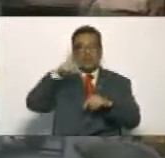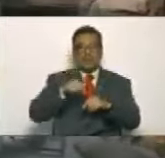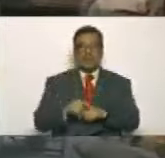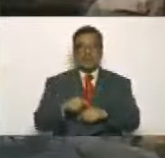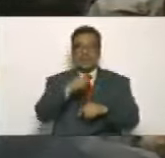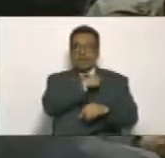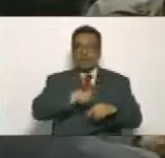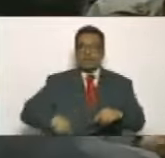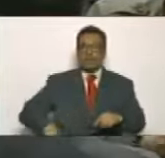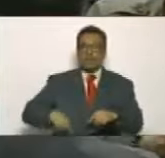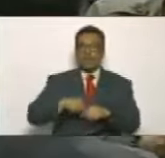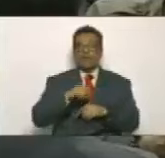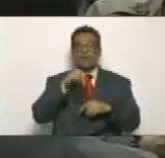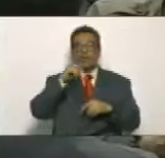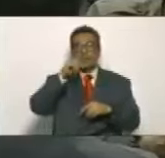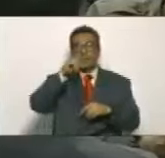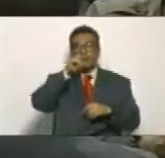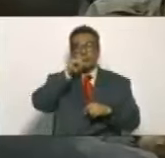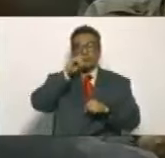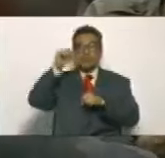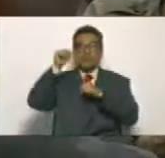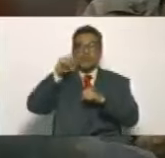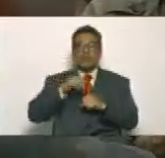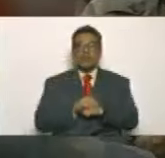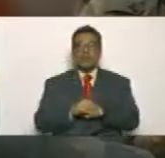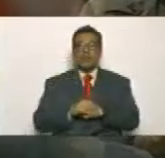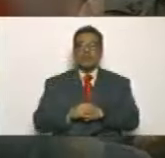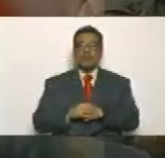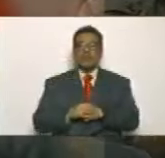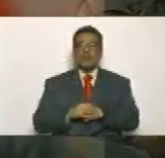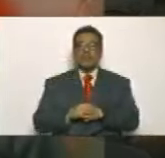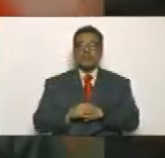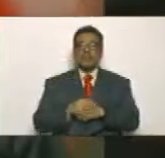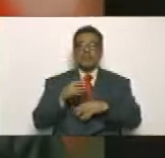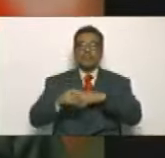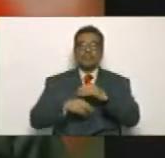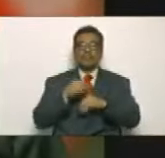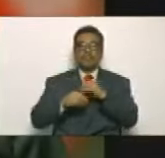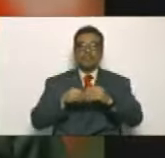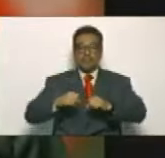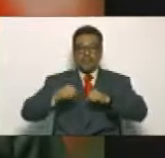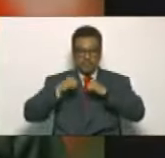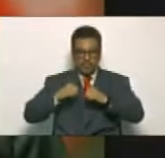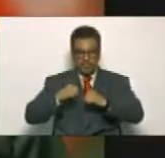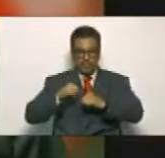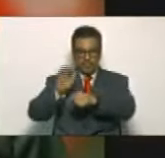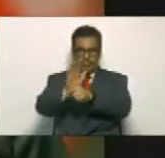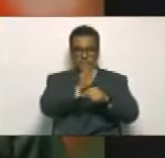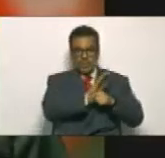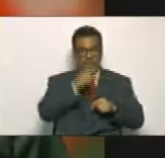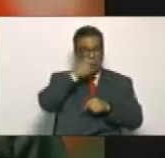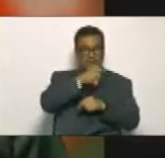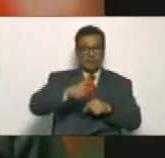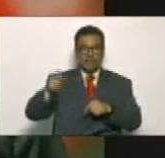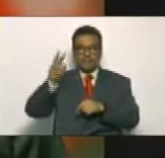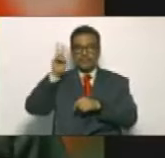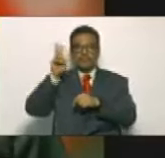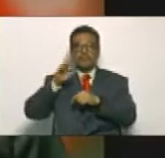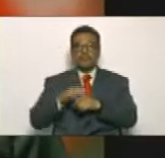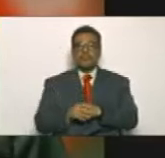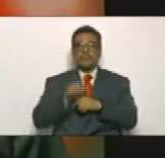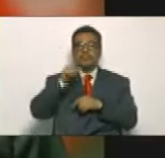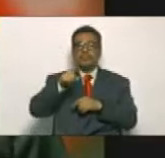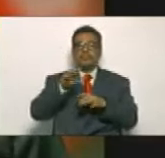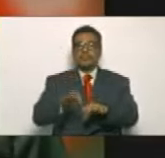el presidente obrero Nicolás Maduro Moro, quien ha sido firme protector del pueblo venezolano y